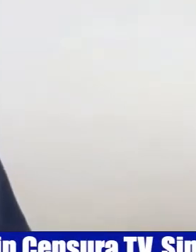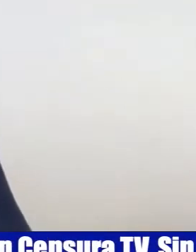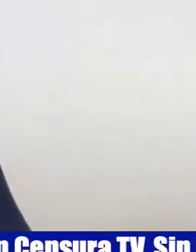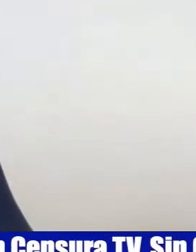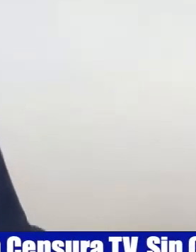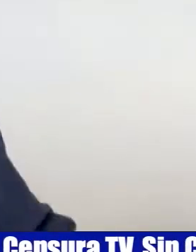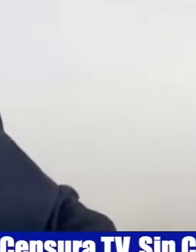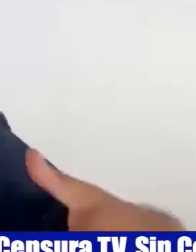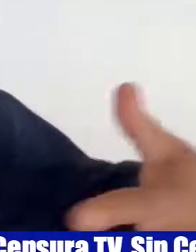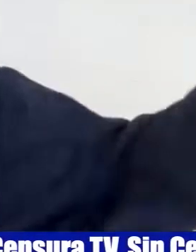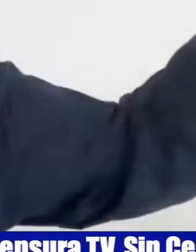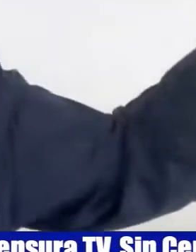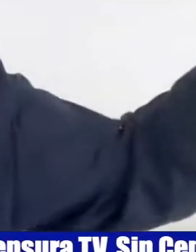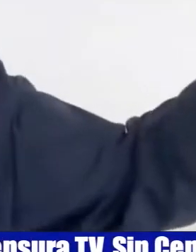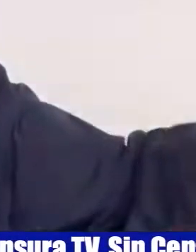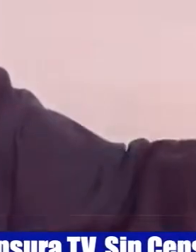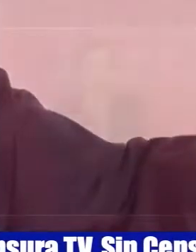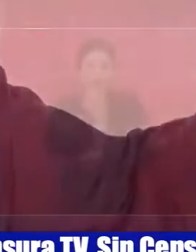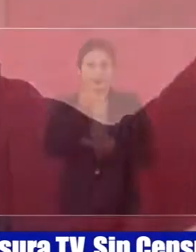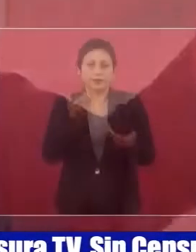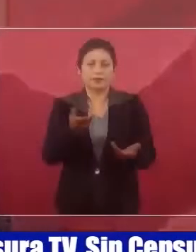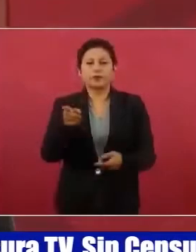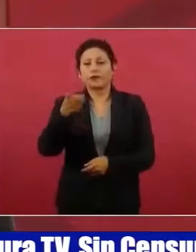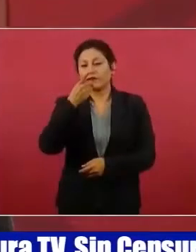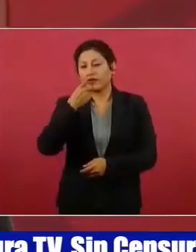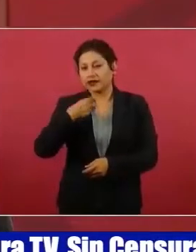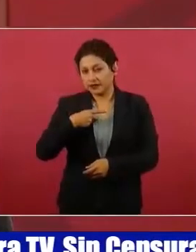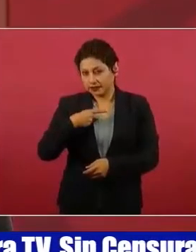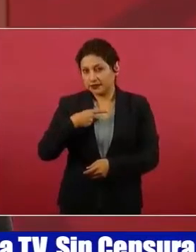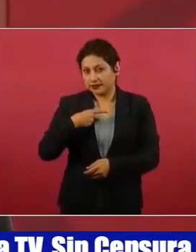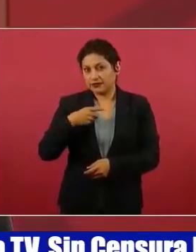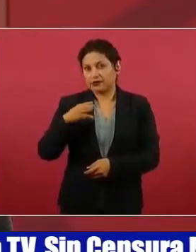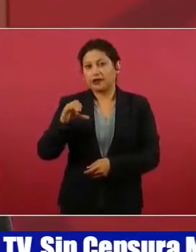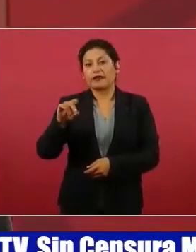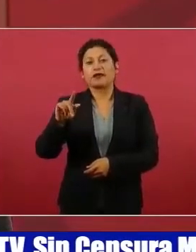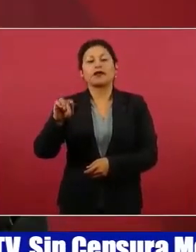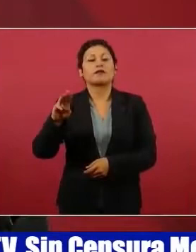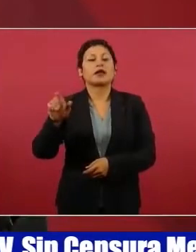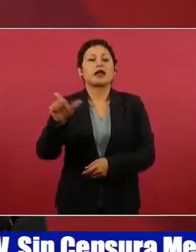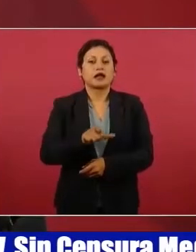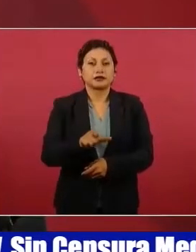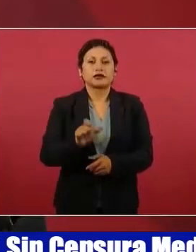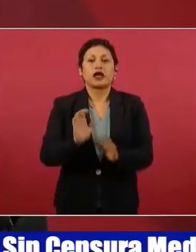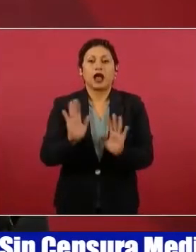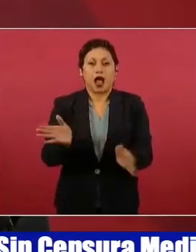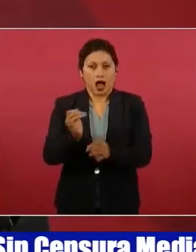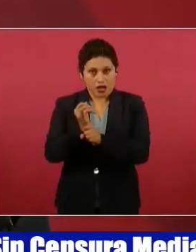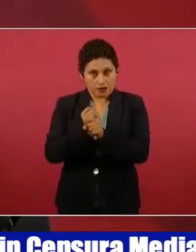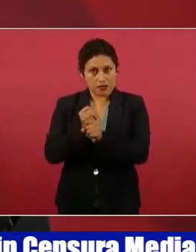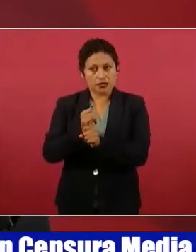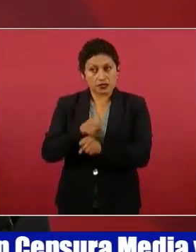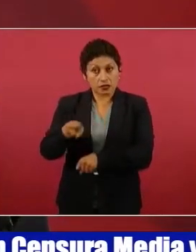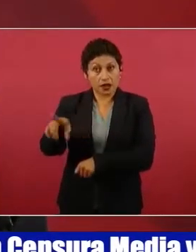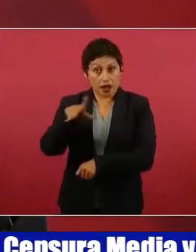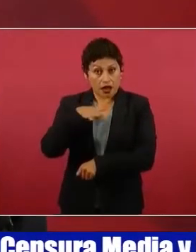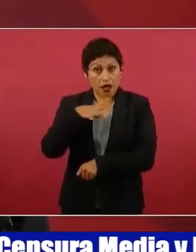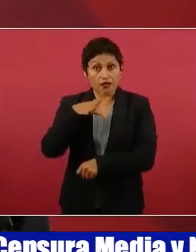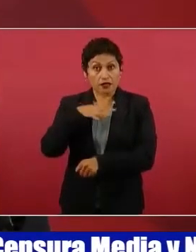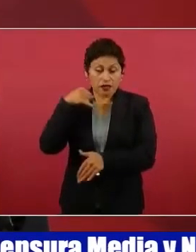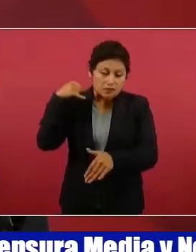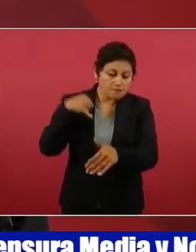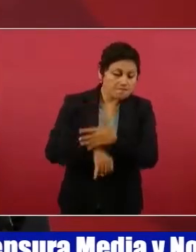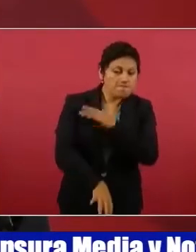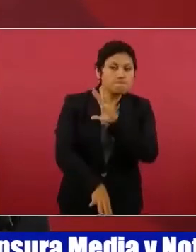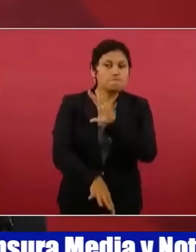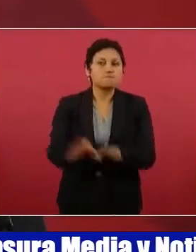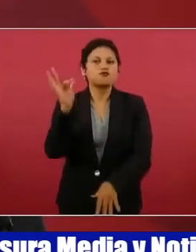Decántense, no se agüiten los paleros, que es tiempo de definiciones, periodismo militante. No, pues les